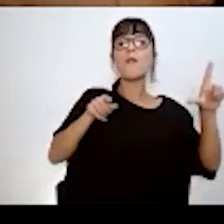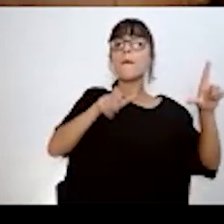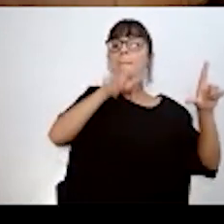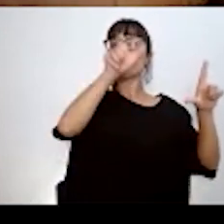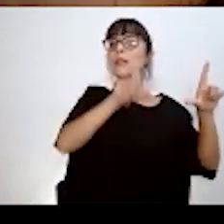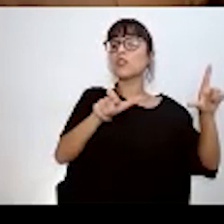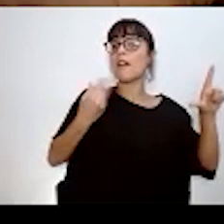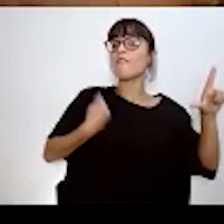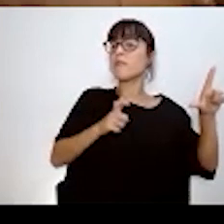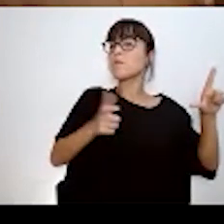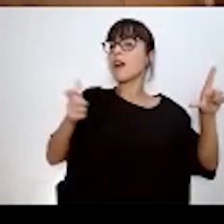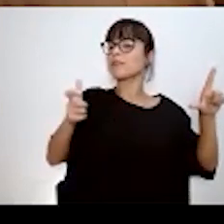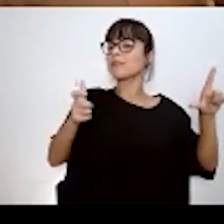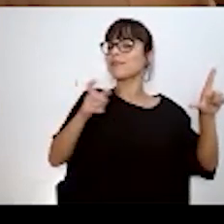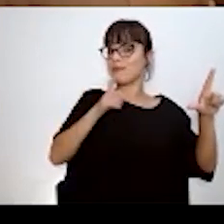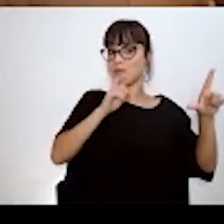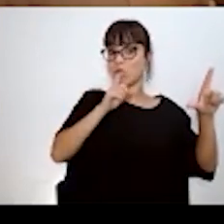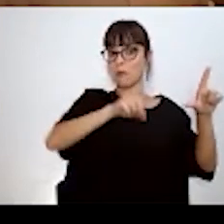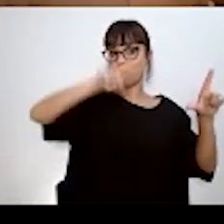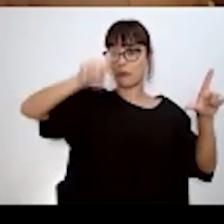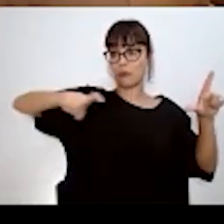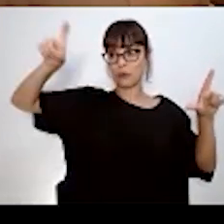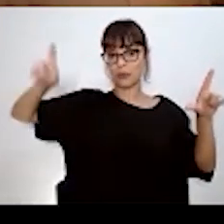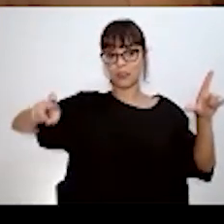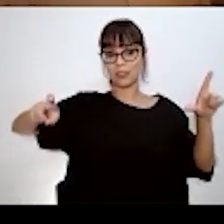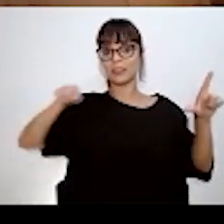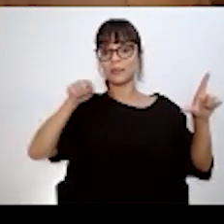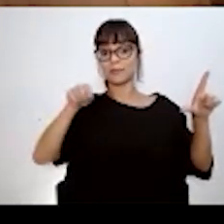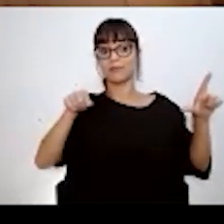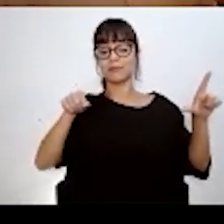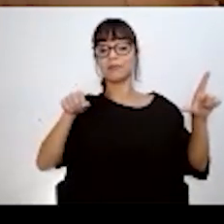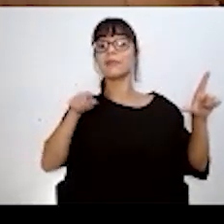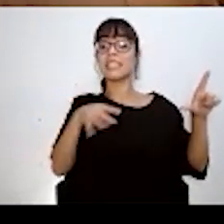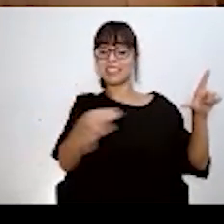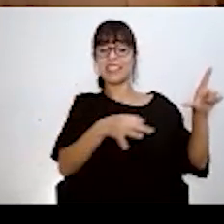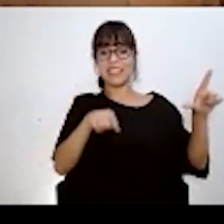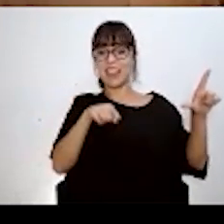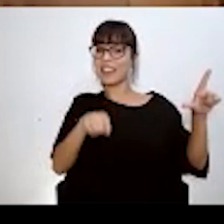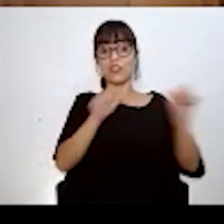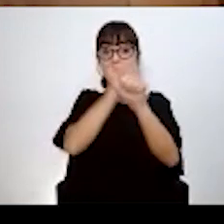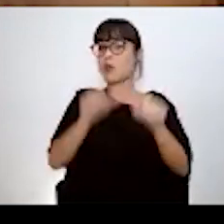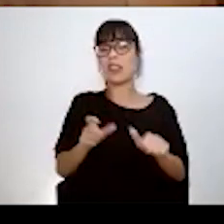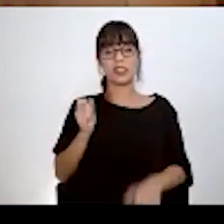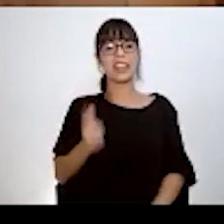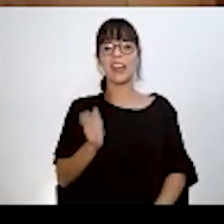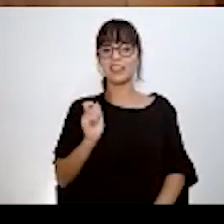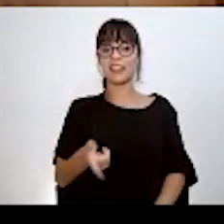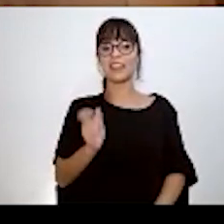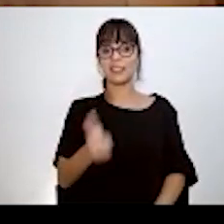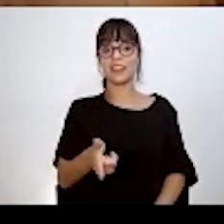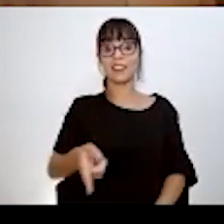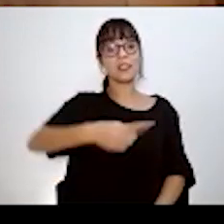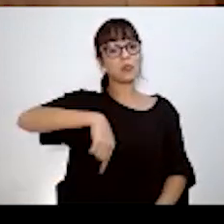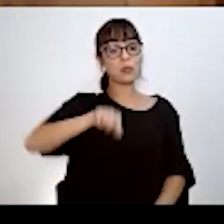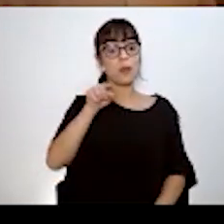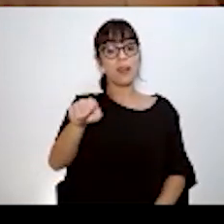que son los modelos de crecimiento habituales en los modelos insulares. Y fundamentalmente vamos a trabajar con este, con el